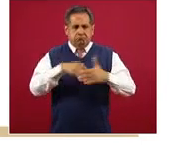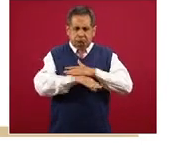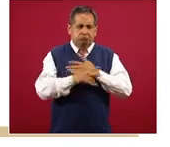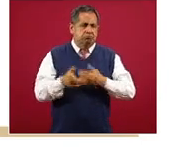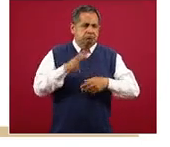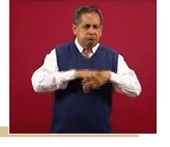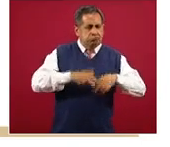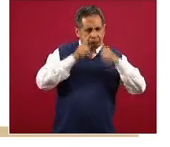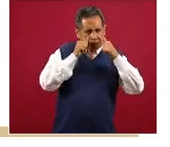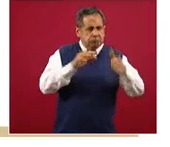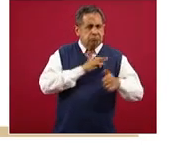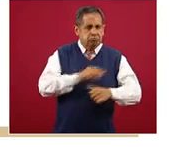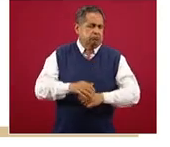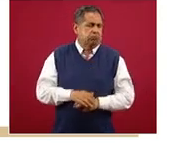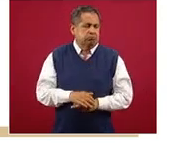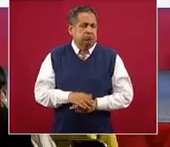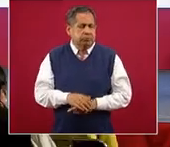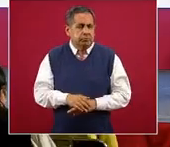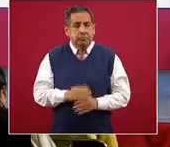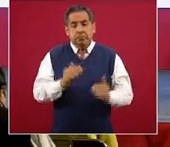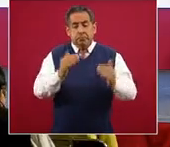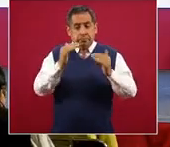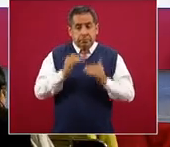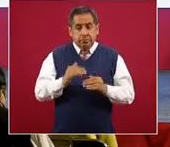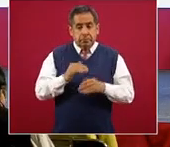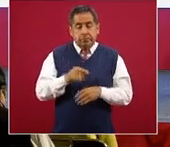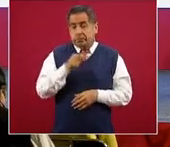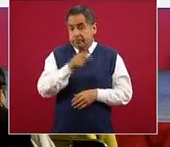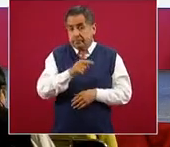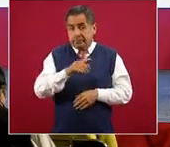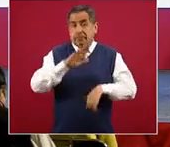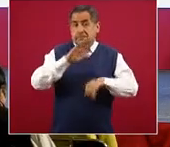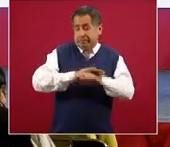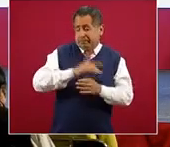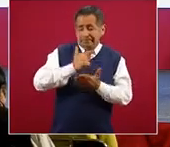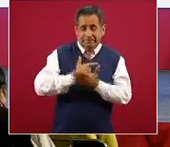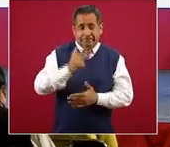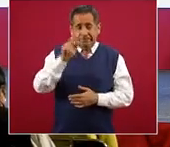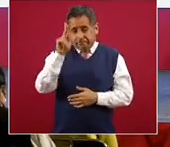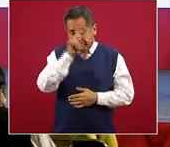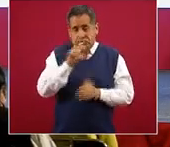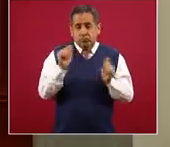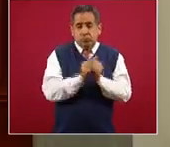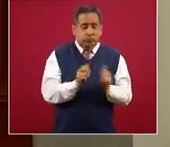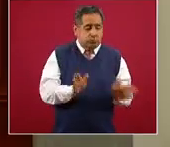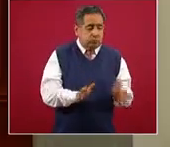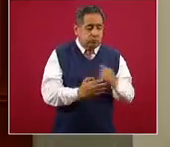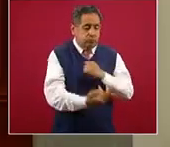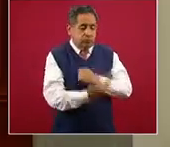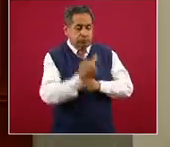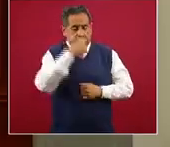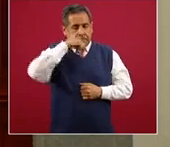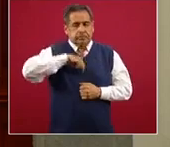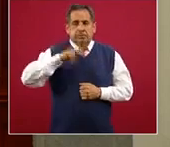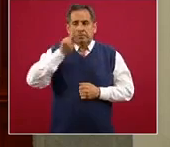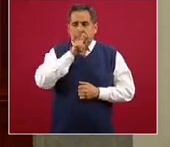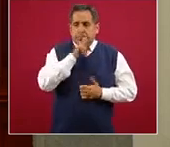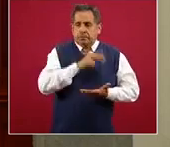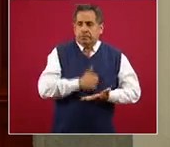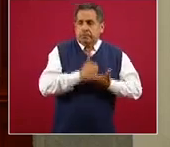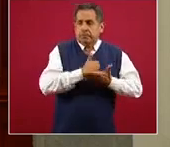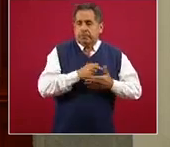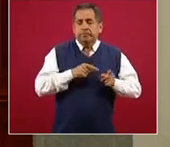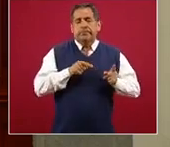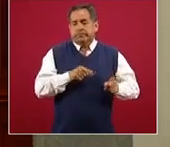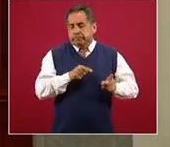En la siguiente diapositiva vamos a ver ahora las camas con ventilador, que son para los pacientes críticos. Aquí continuamos teniendo